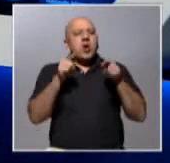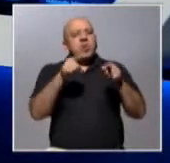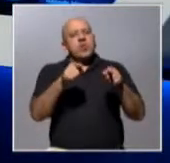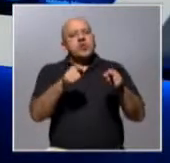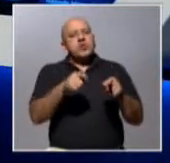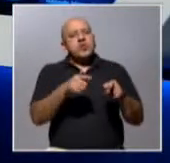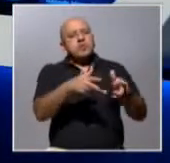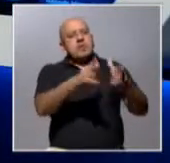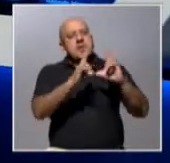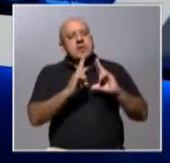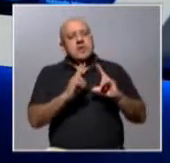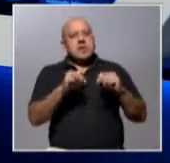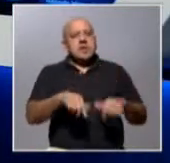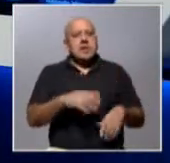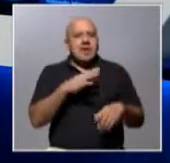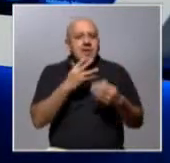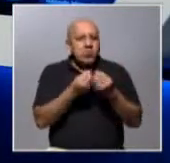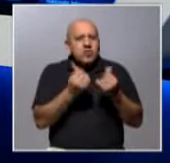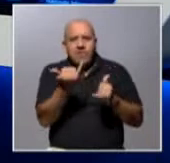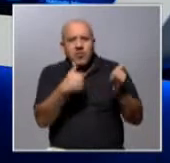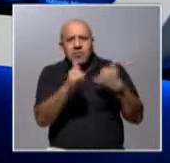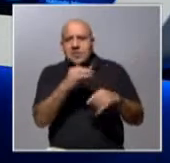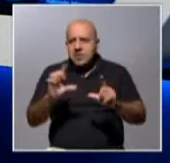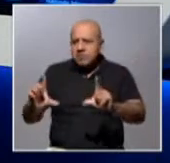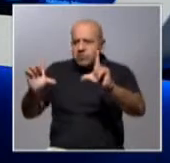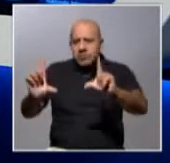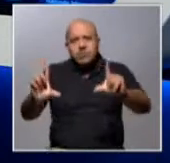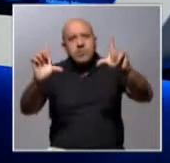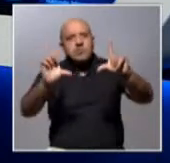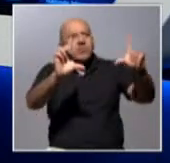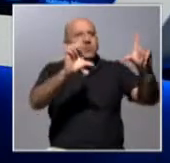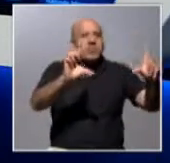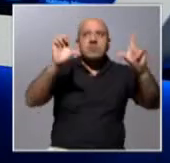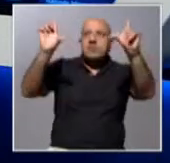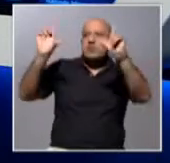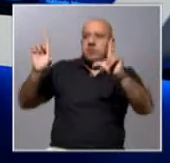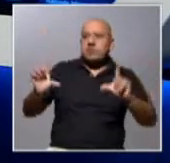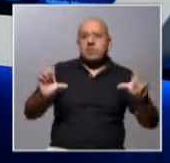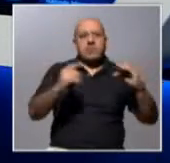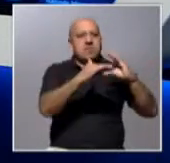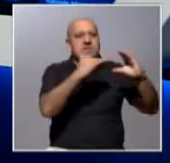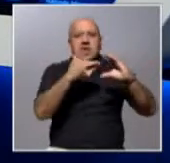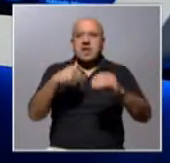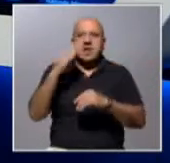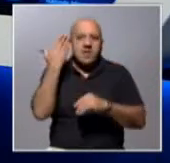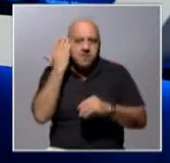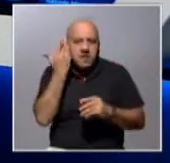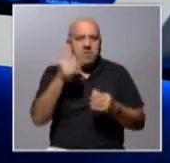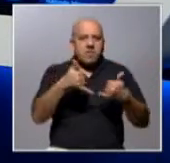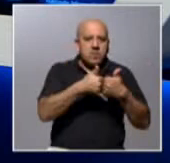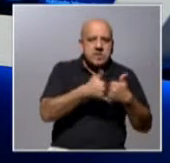de eso, ¿no? De que sí, se recibe mucha información de distintos lugares y eso también maximiza un poco el